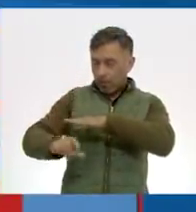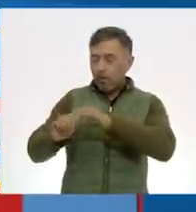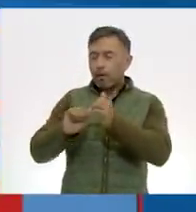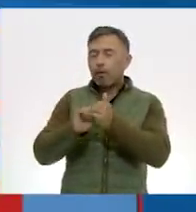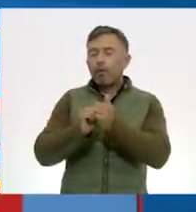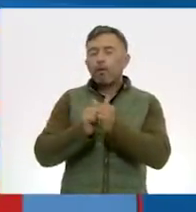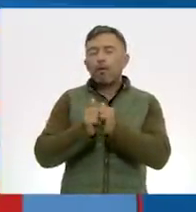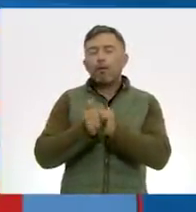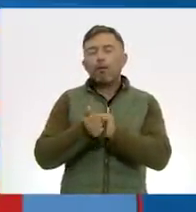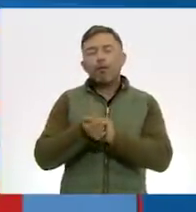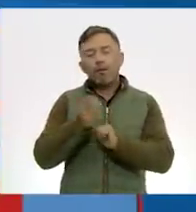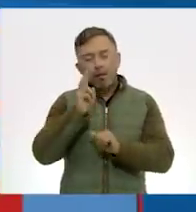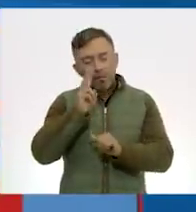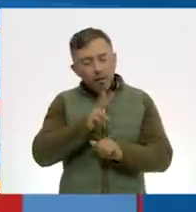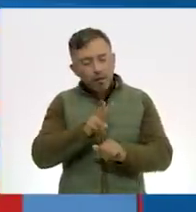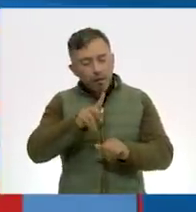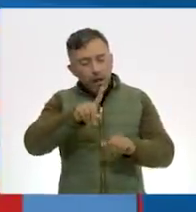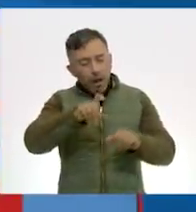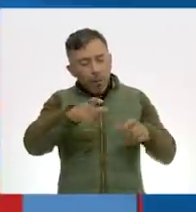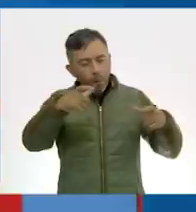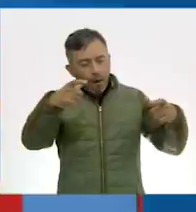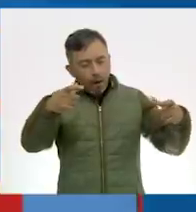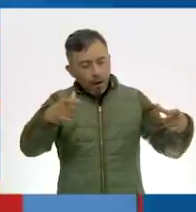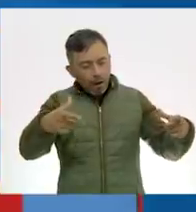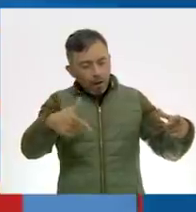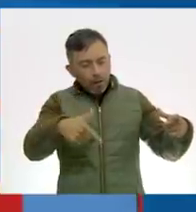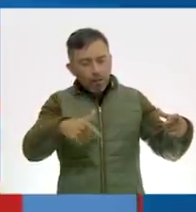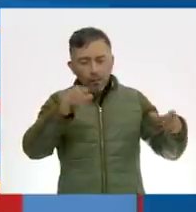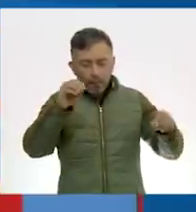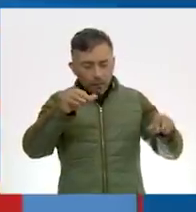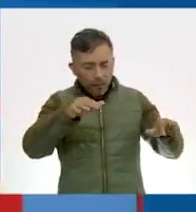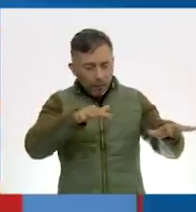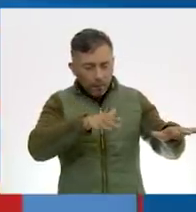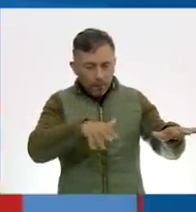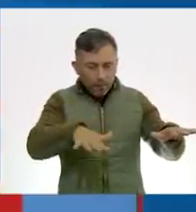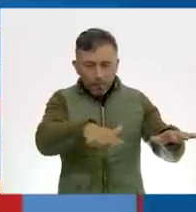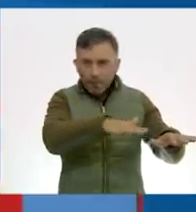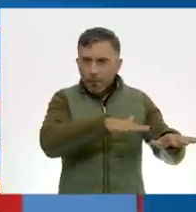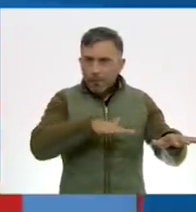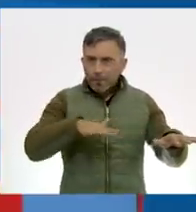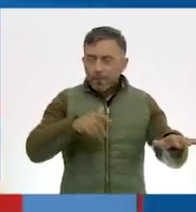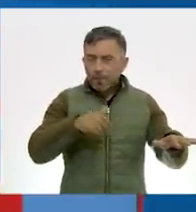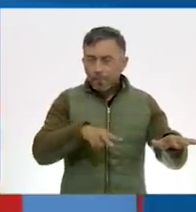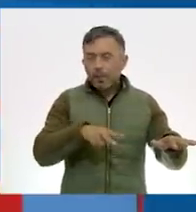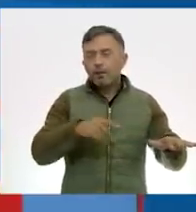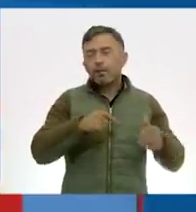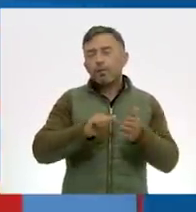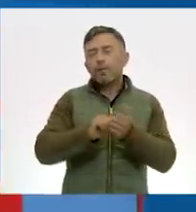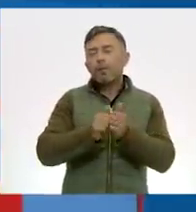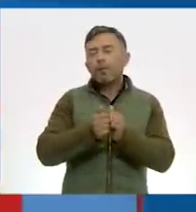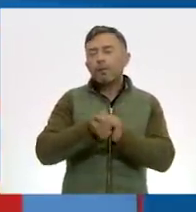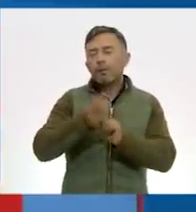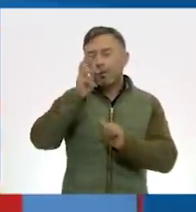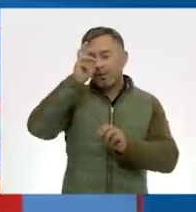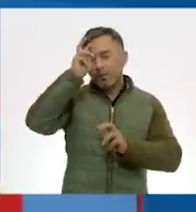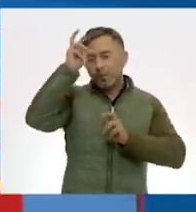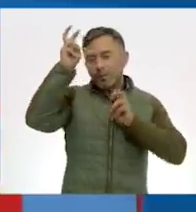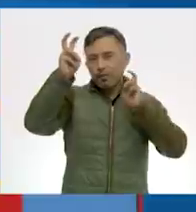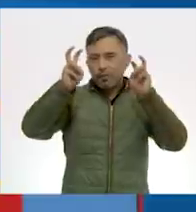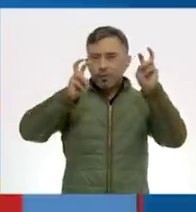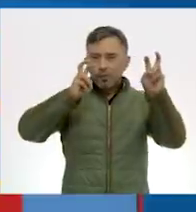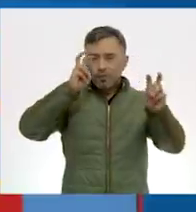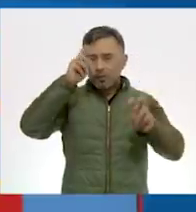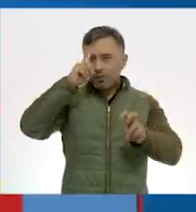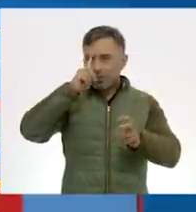las grandes charcas de agua inmóviles bordeadas de sauces. Comenzaban a nacer mis sueños, quizá.